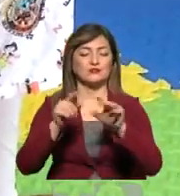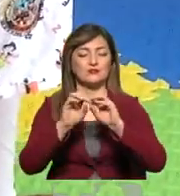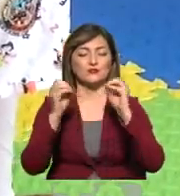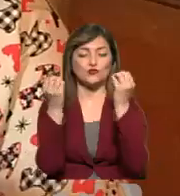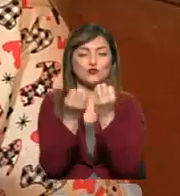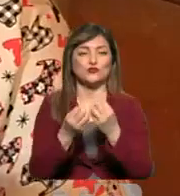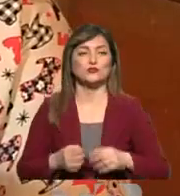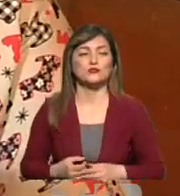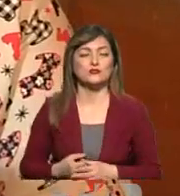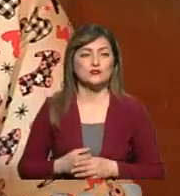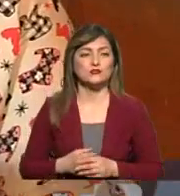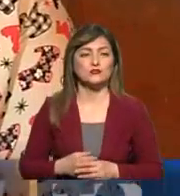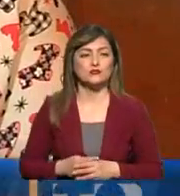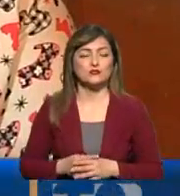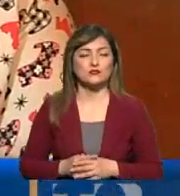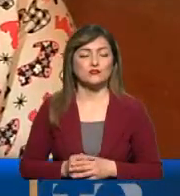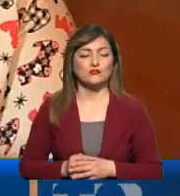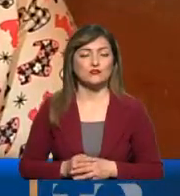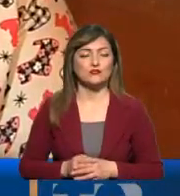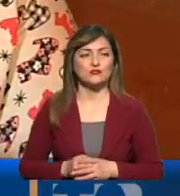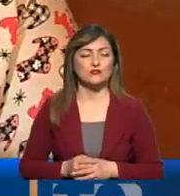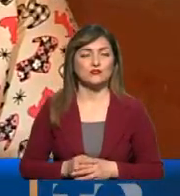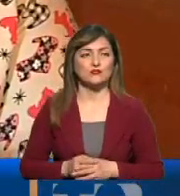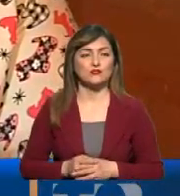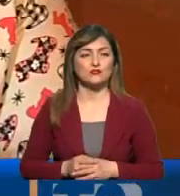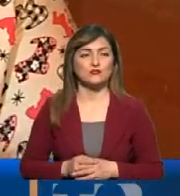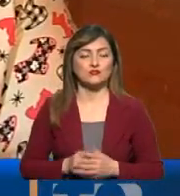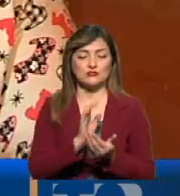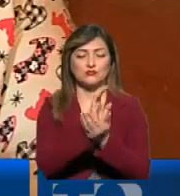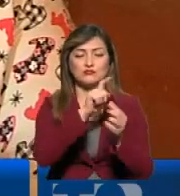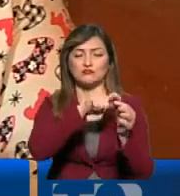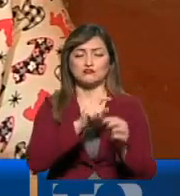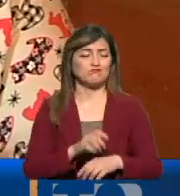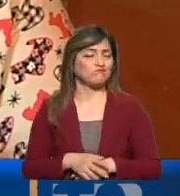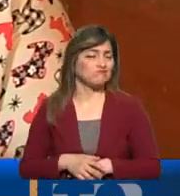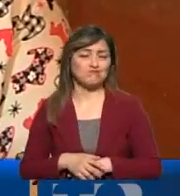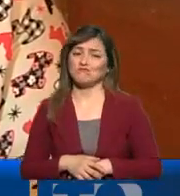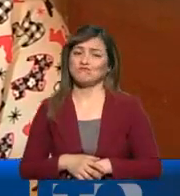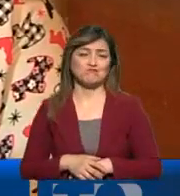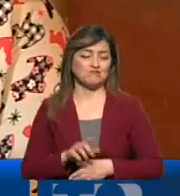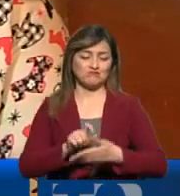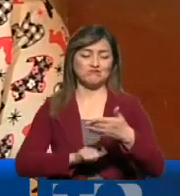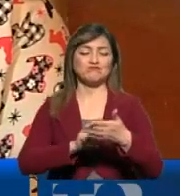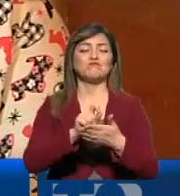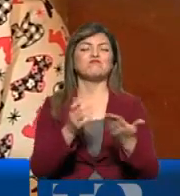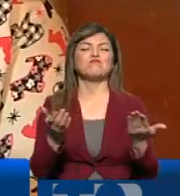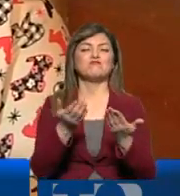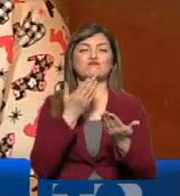organizaciones. Nosotras no somos tampoco afiliadas al Seguro Social. Nuestro contrato es por